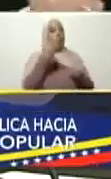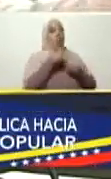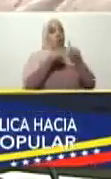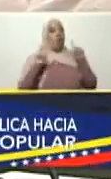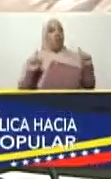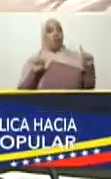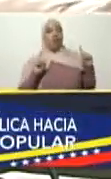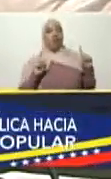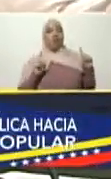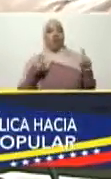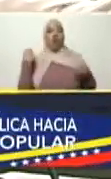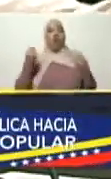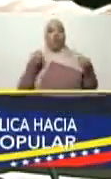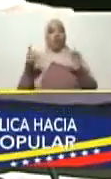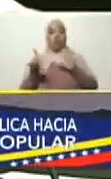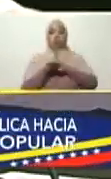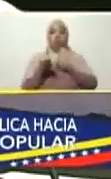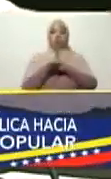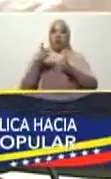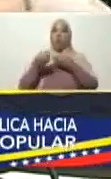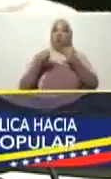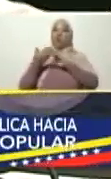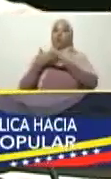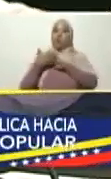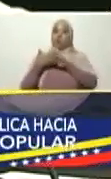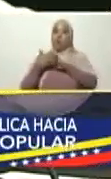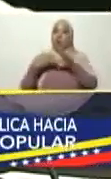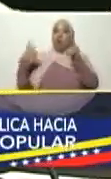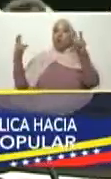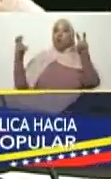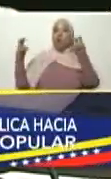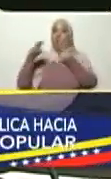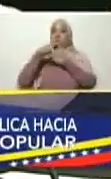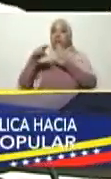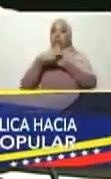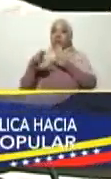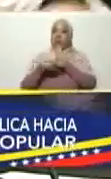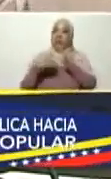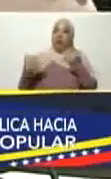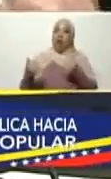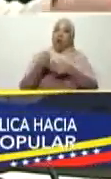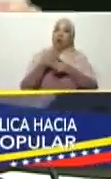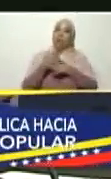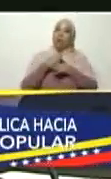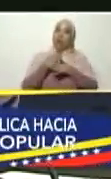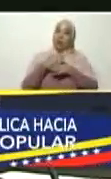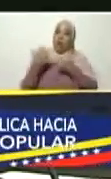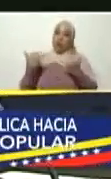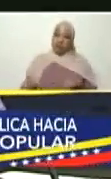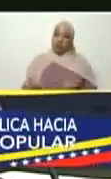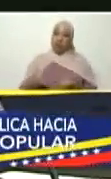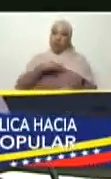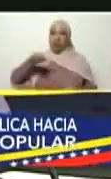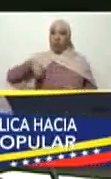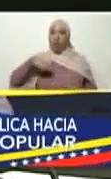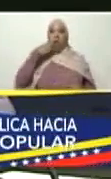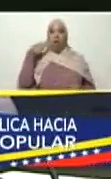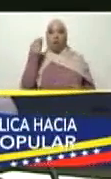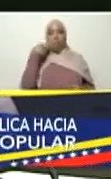irreverente. ¿Cómo hacemos de esa solución una norma entonces para que sea compartida? ¿Cómo emulamos esas